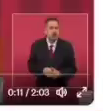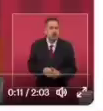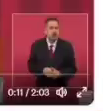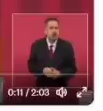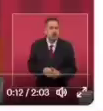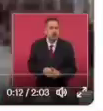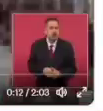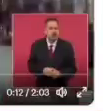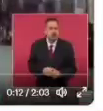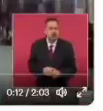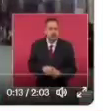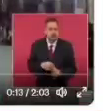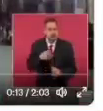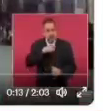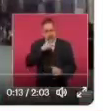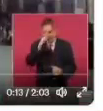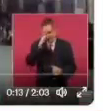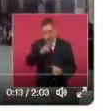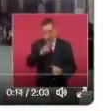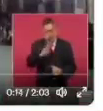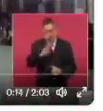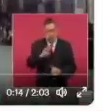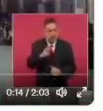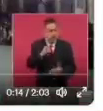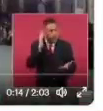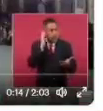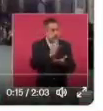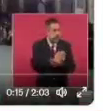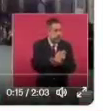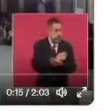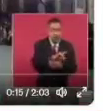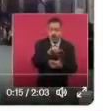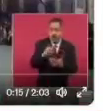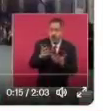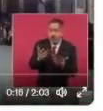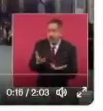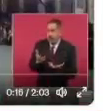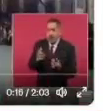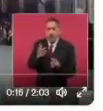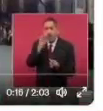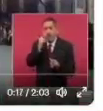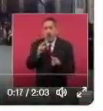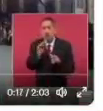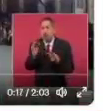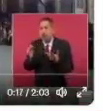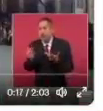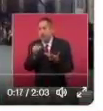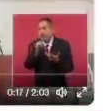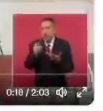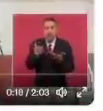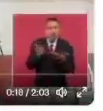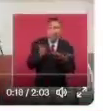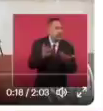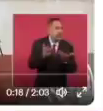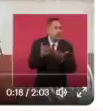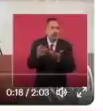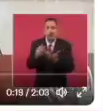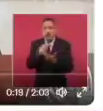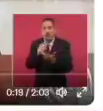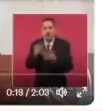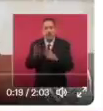se prohíba y que no haya una opción, una alternativa,